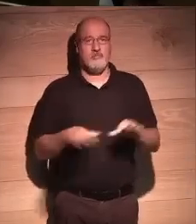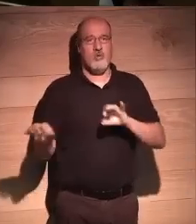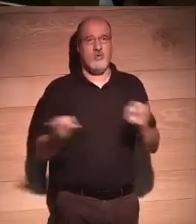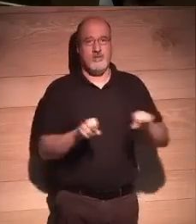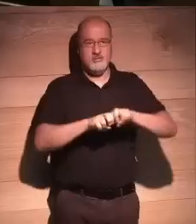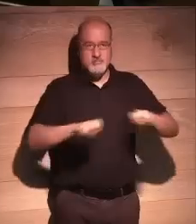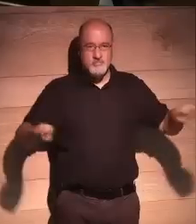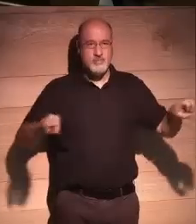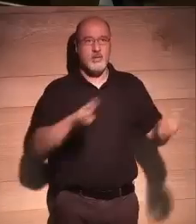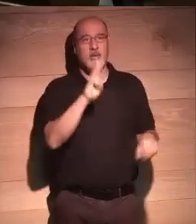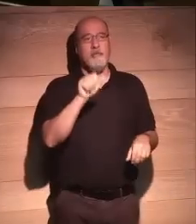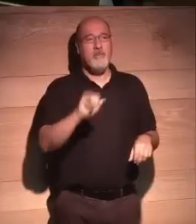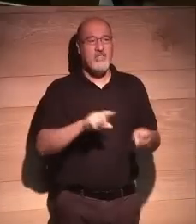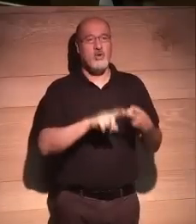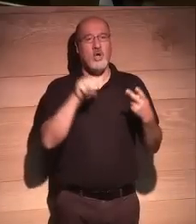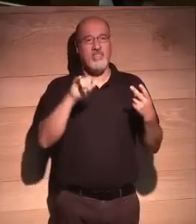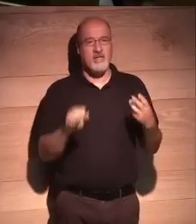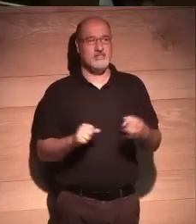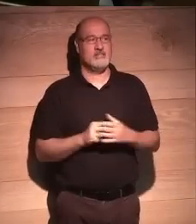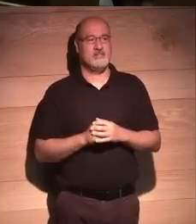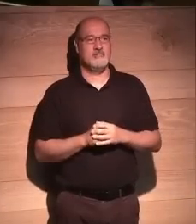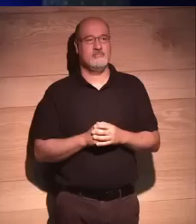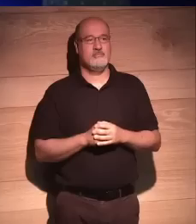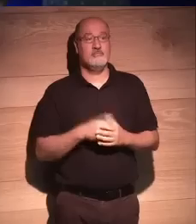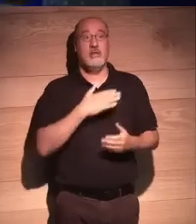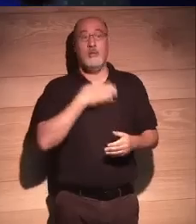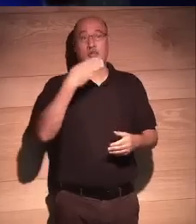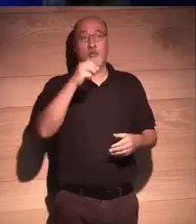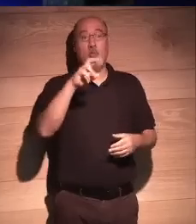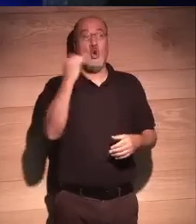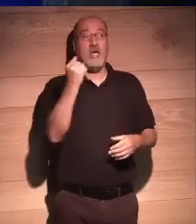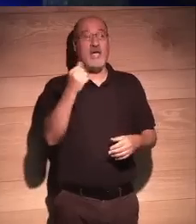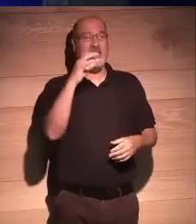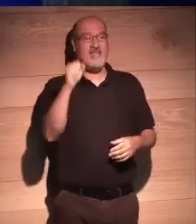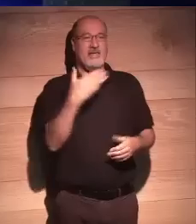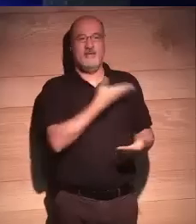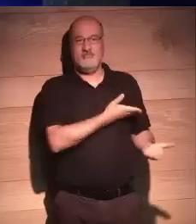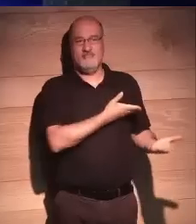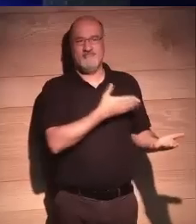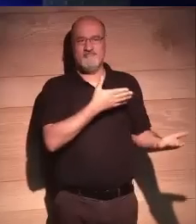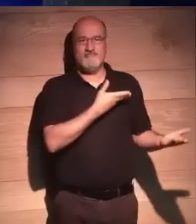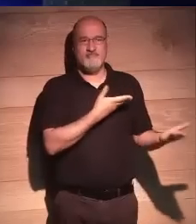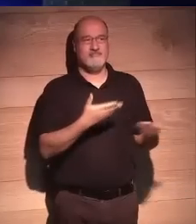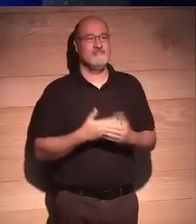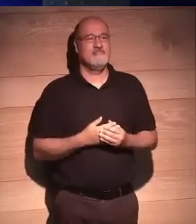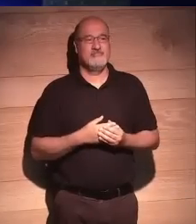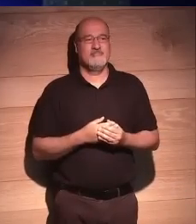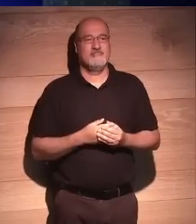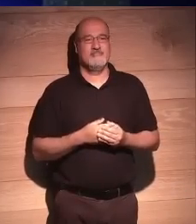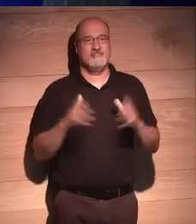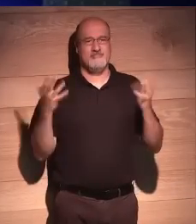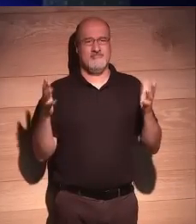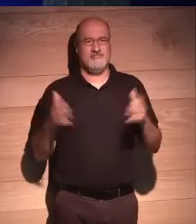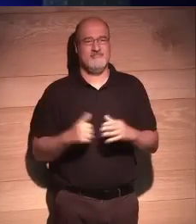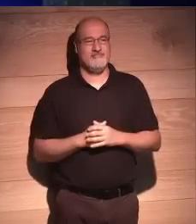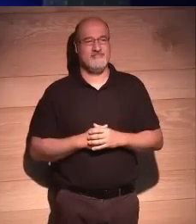vale, Pedro aquí, Andrés aquí, a ver, y Borja Terán, por favor. Ya lo sé, ya me he liado